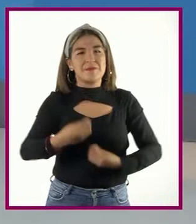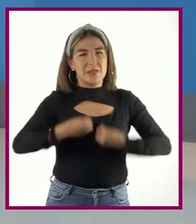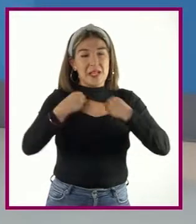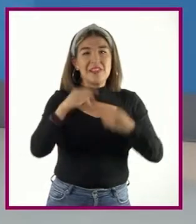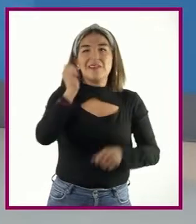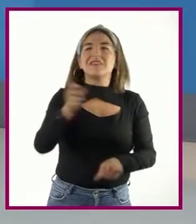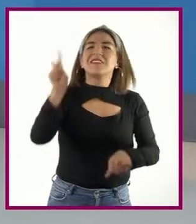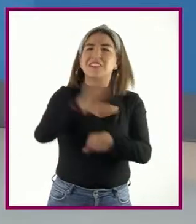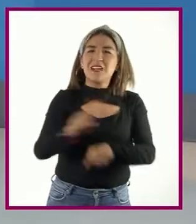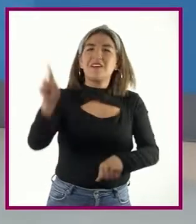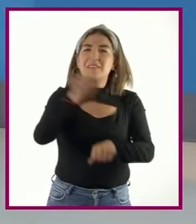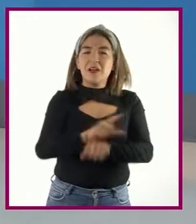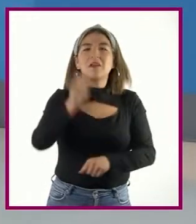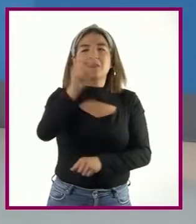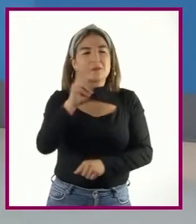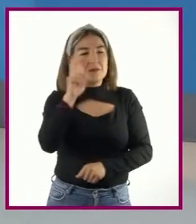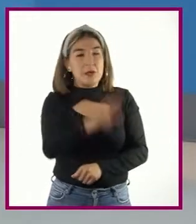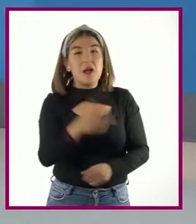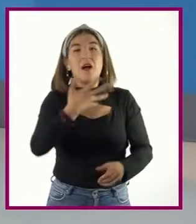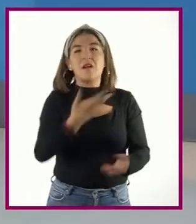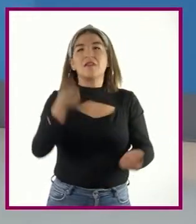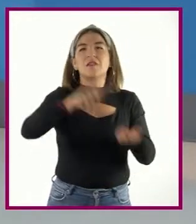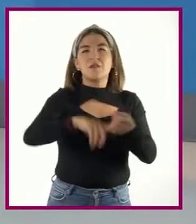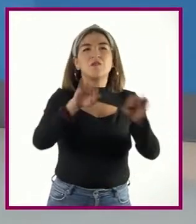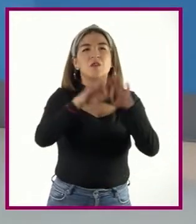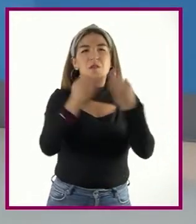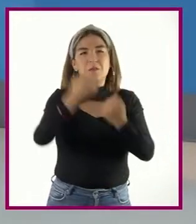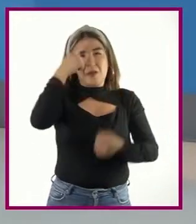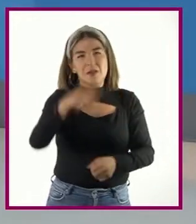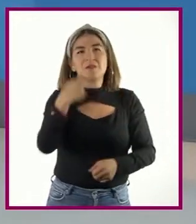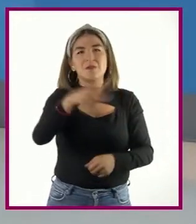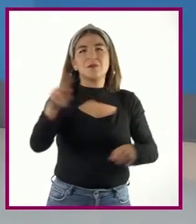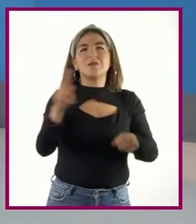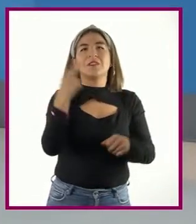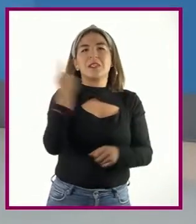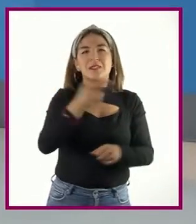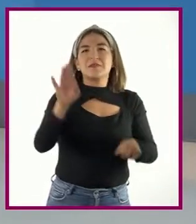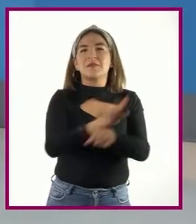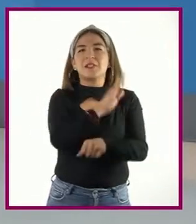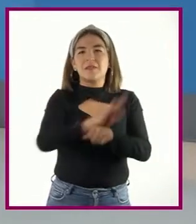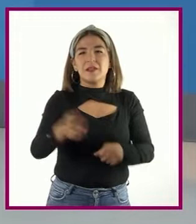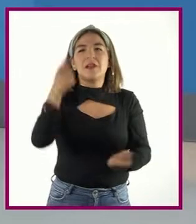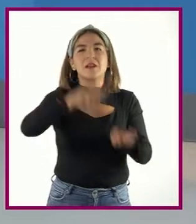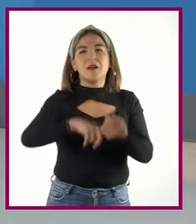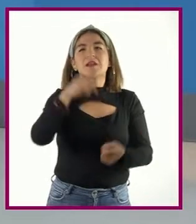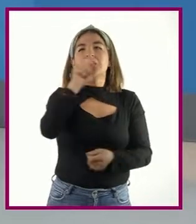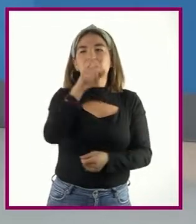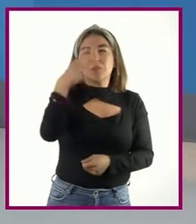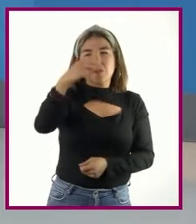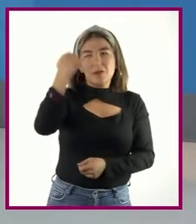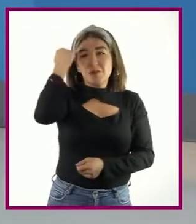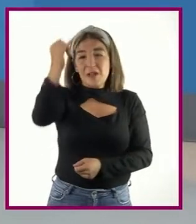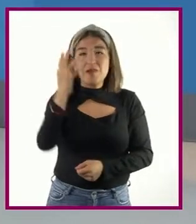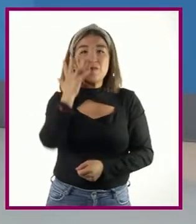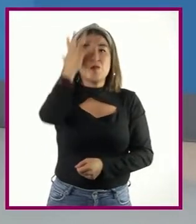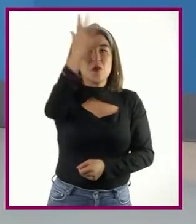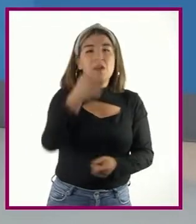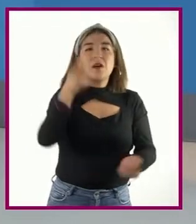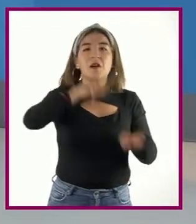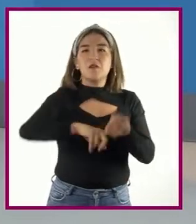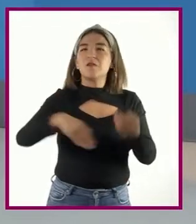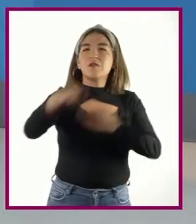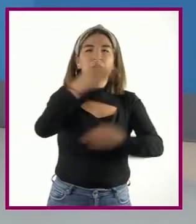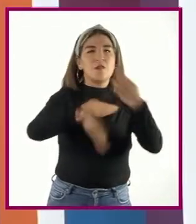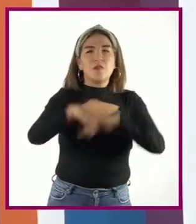día con día podemos encontrar los medios para satisfacer nuestras necesidades y para imaginar un futuro en el que